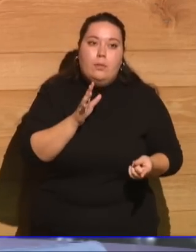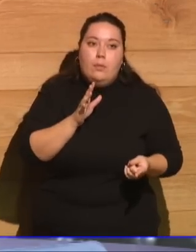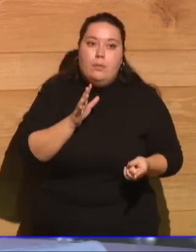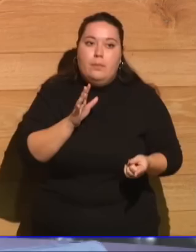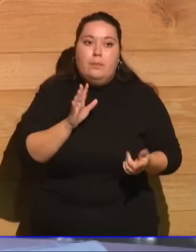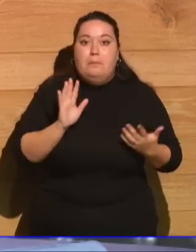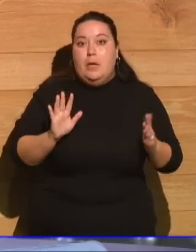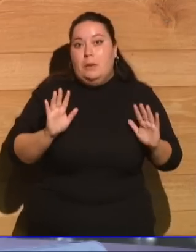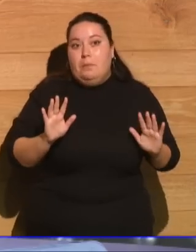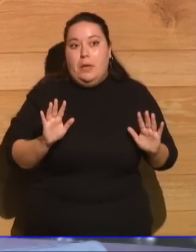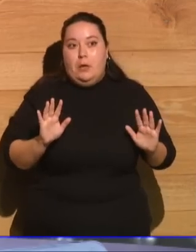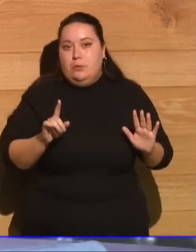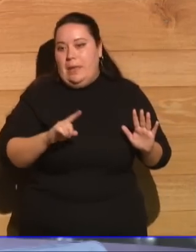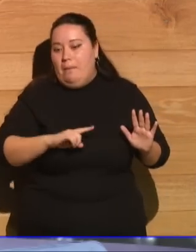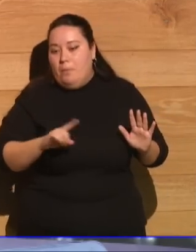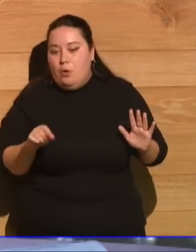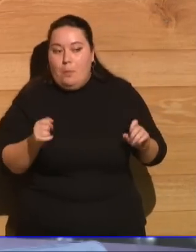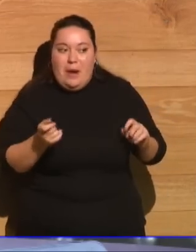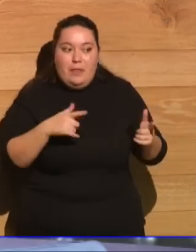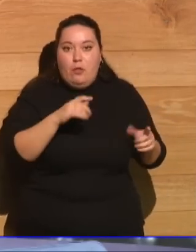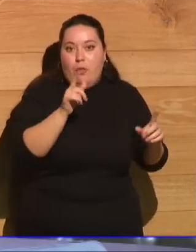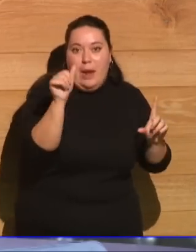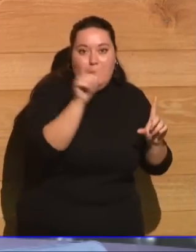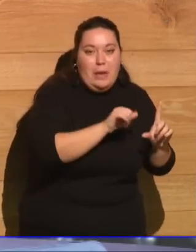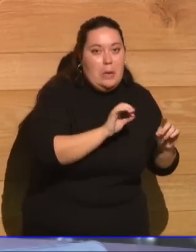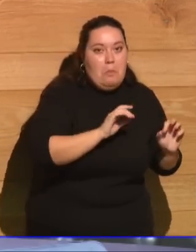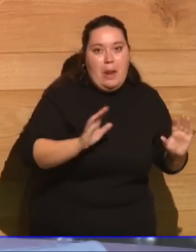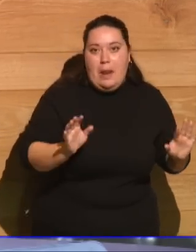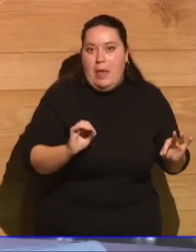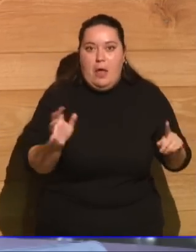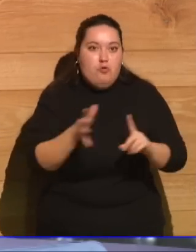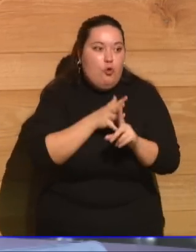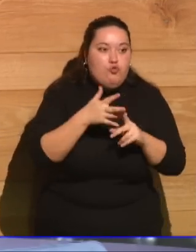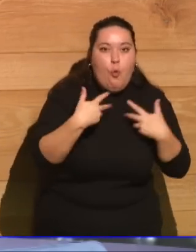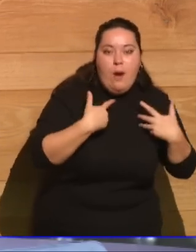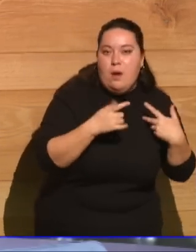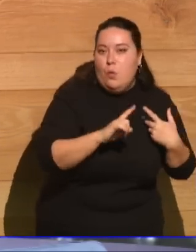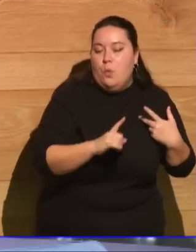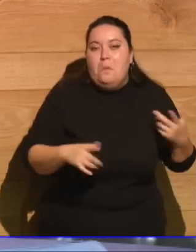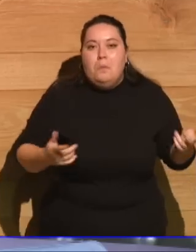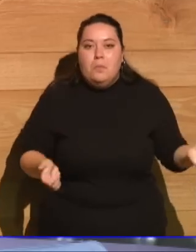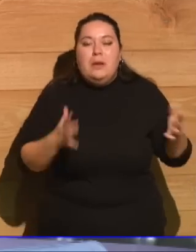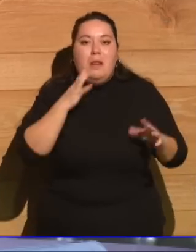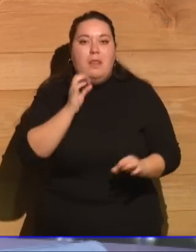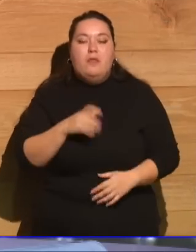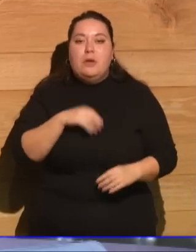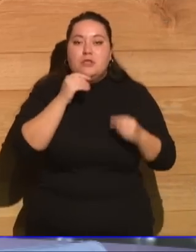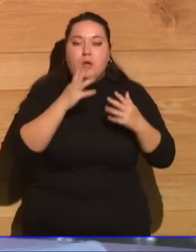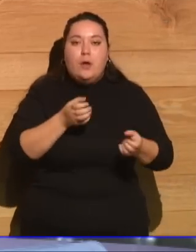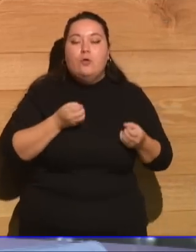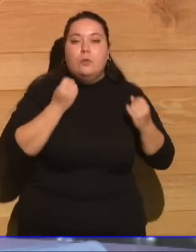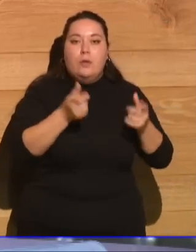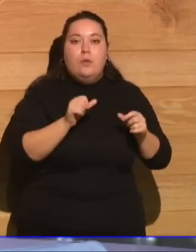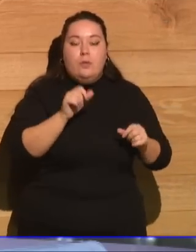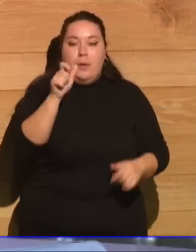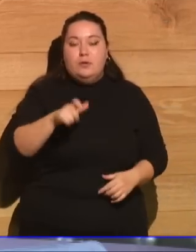agradables, pero que en absoluto se parecían a eso, que no había esa forma de tortura, que en realidad él había contado la historia de